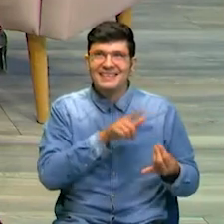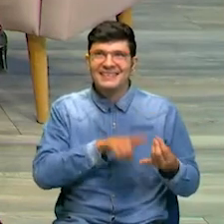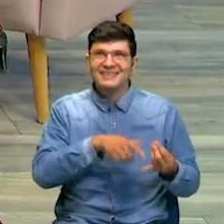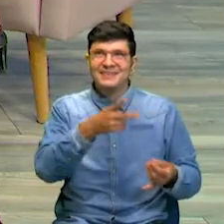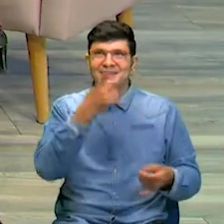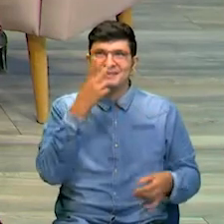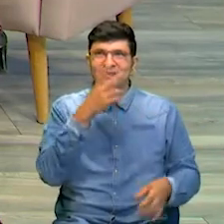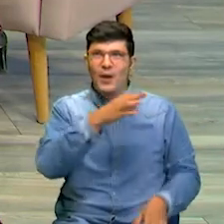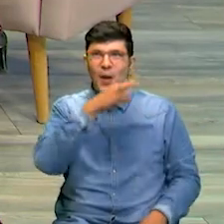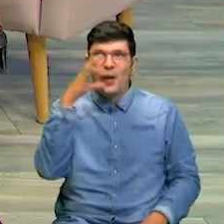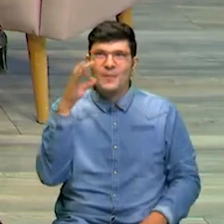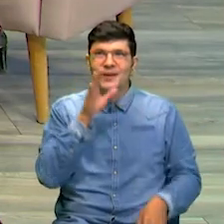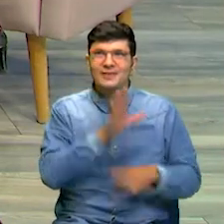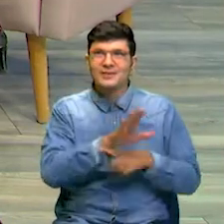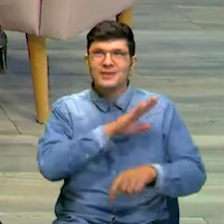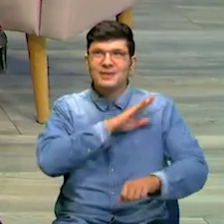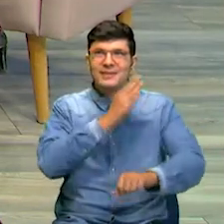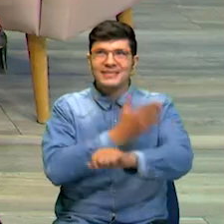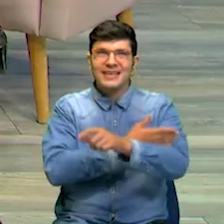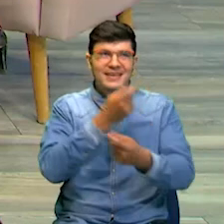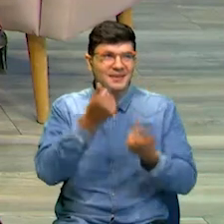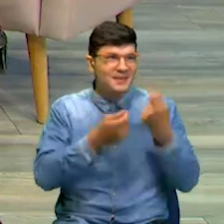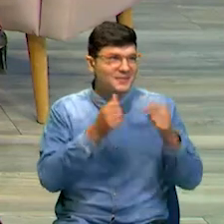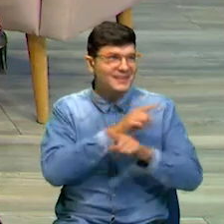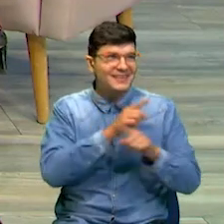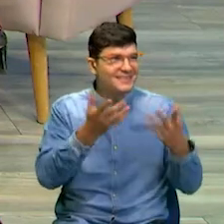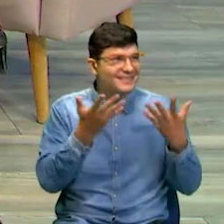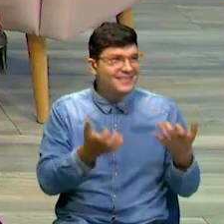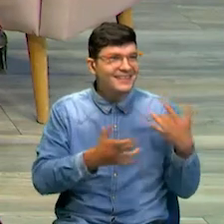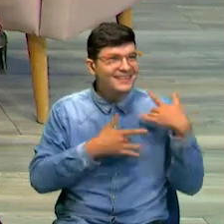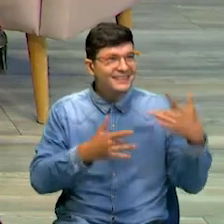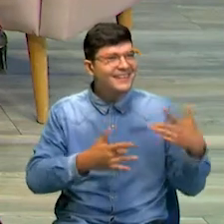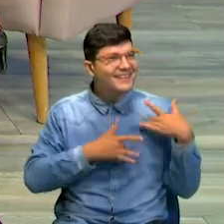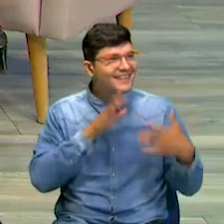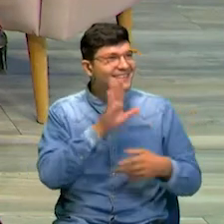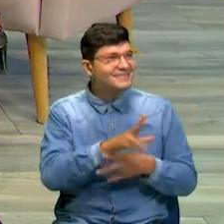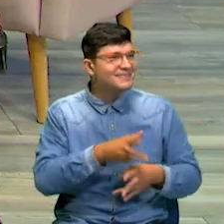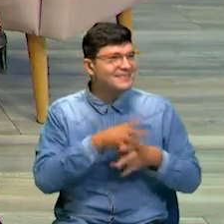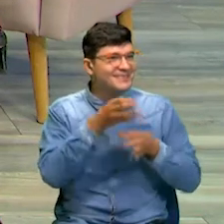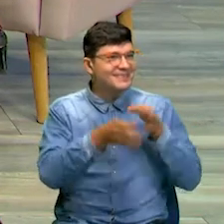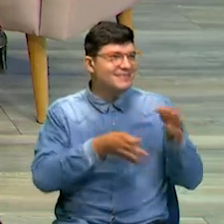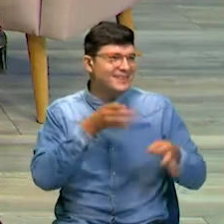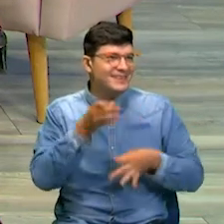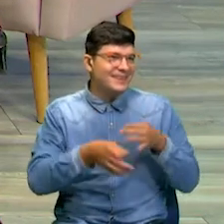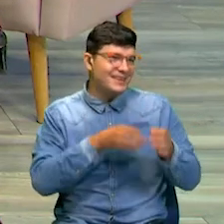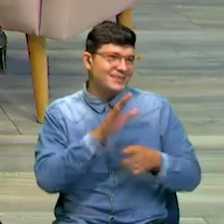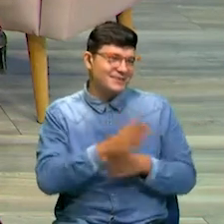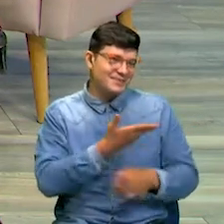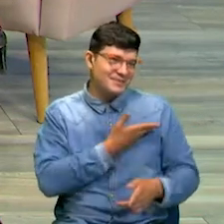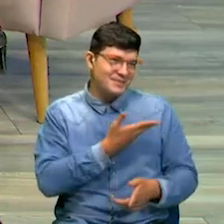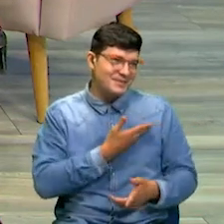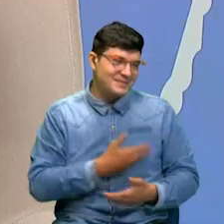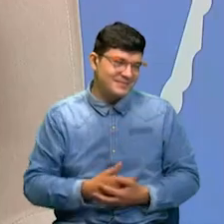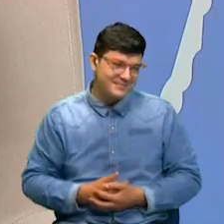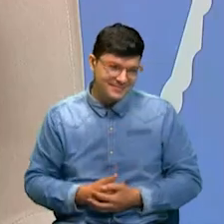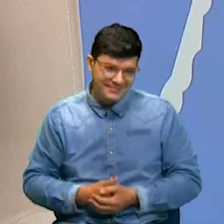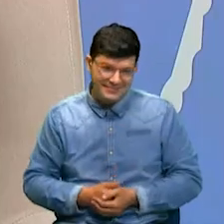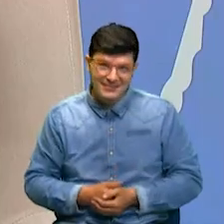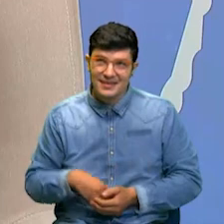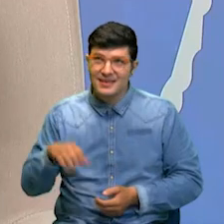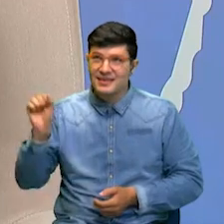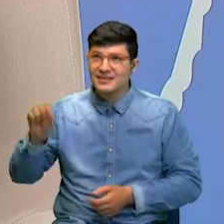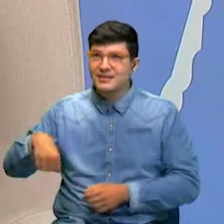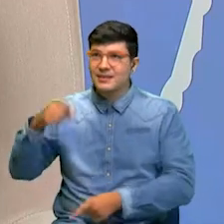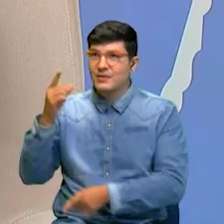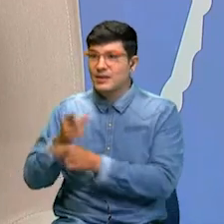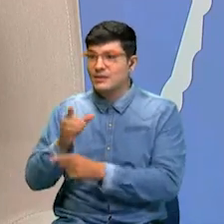dos hombres con capacidad económica no quieren aportar para el cuidado de su centenaria madre. John, iniciar